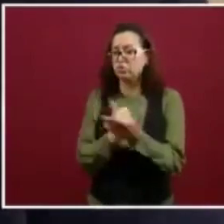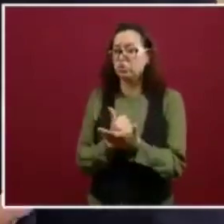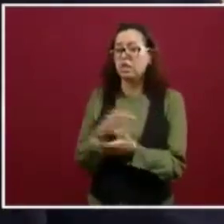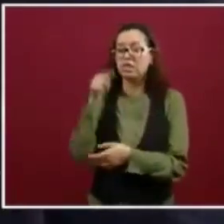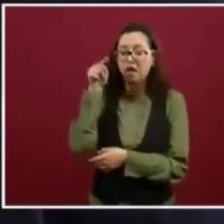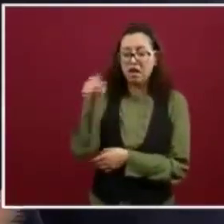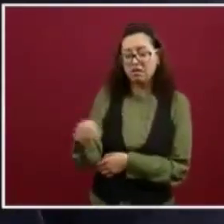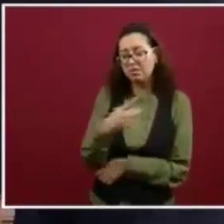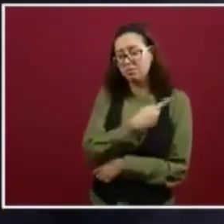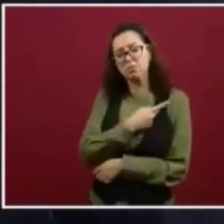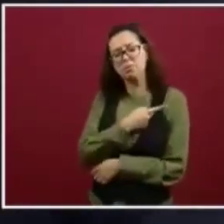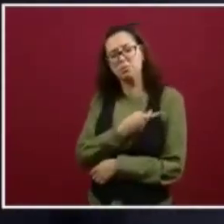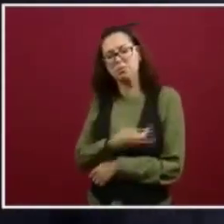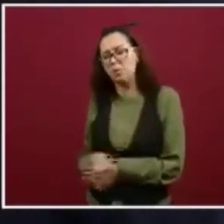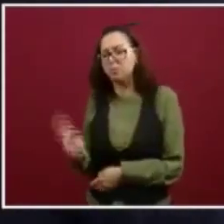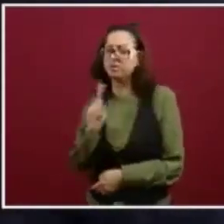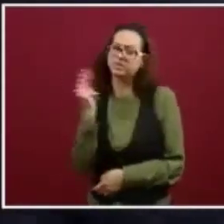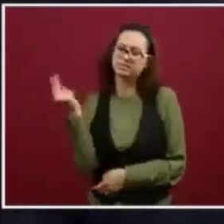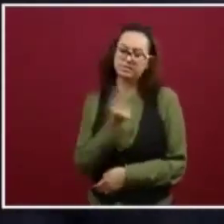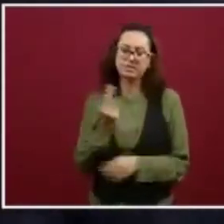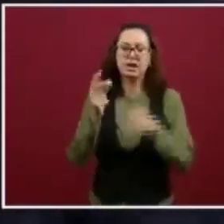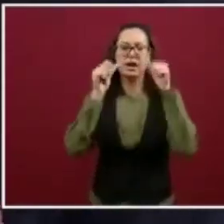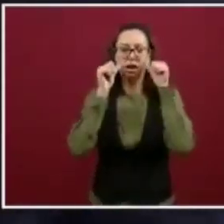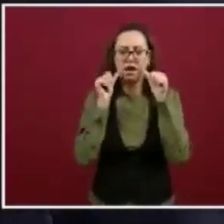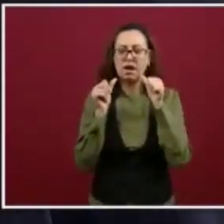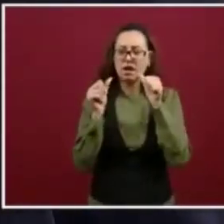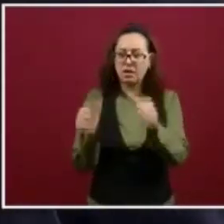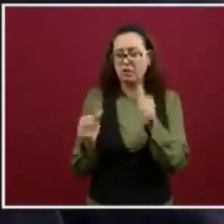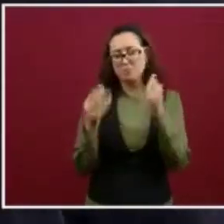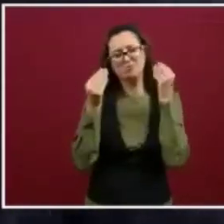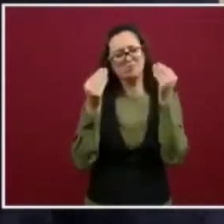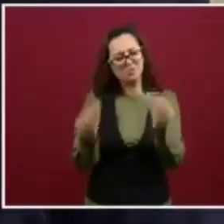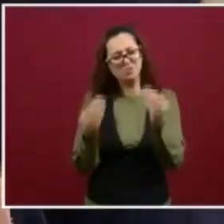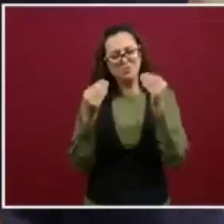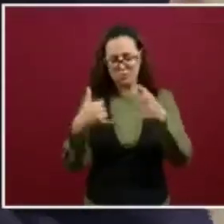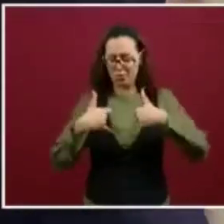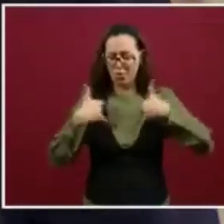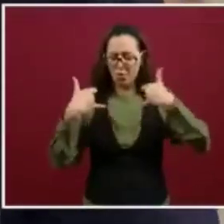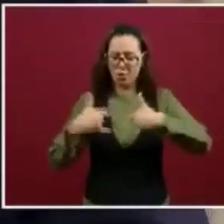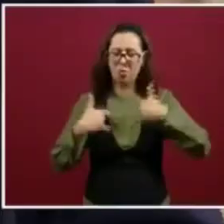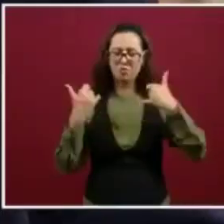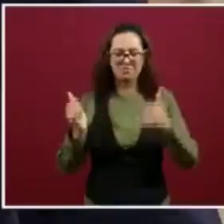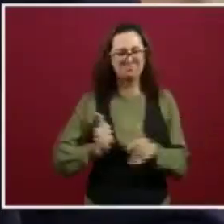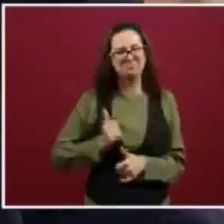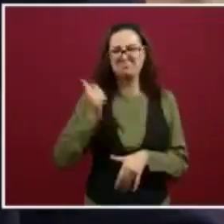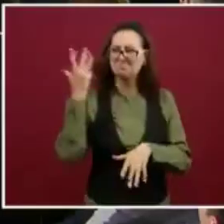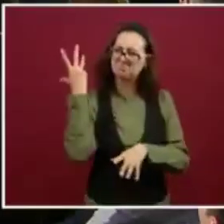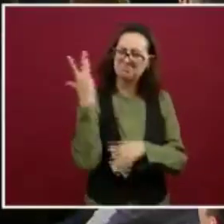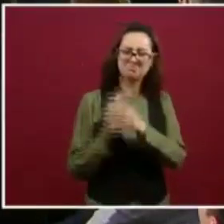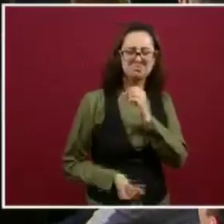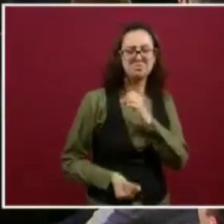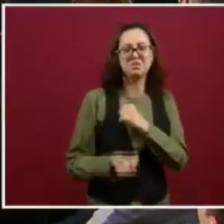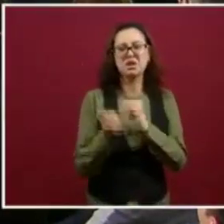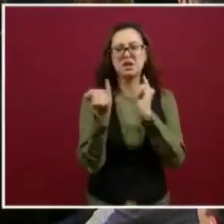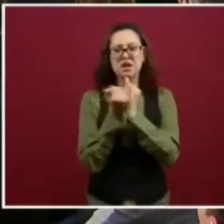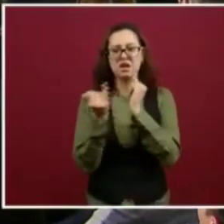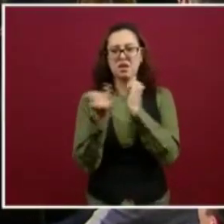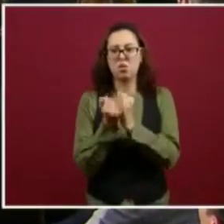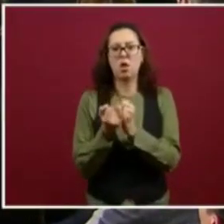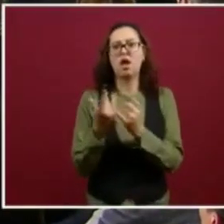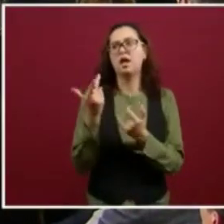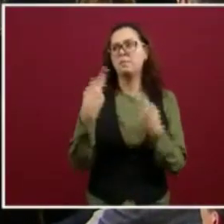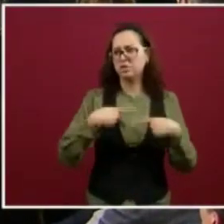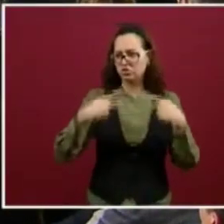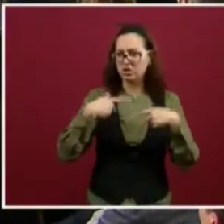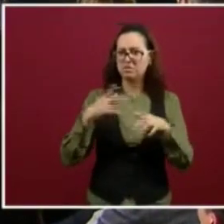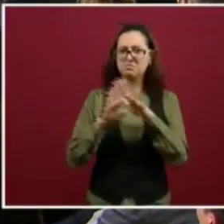pobres, que es donde están saliendo muchos de los jóvenes, y también en las ciudades que están recibiendo a estos migrantes. Por ejemplo, en Tabasco